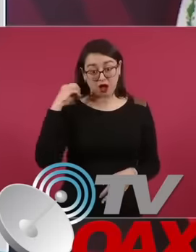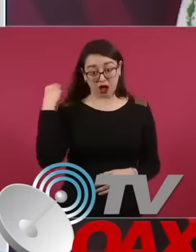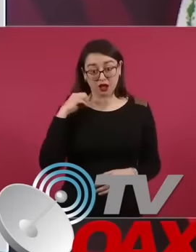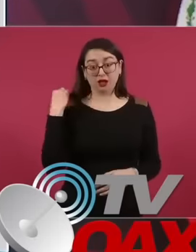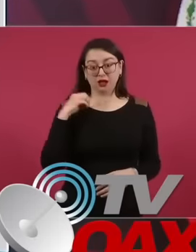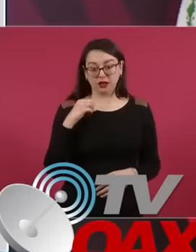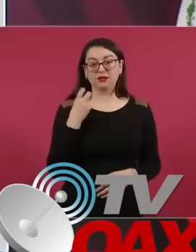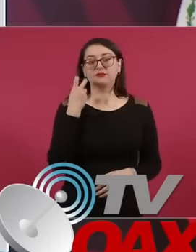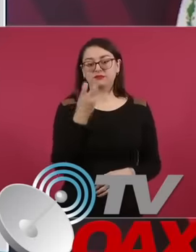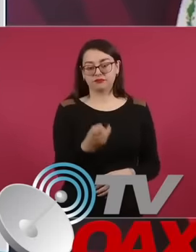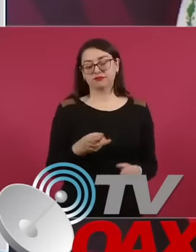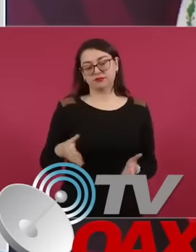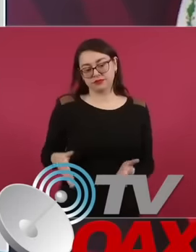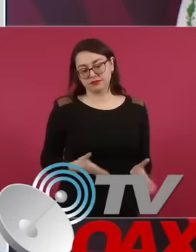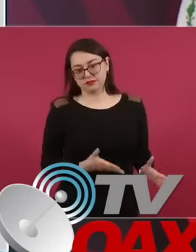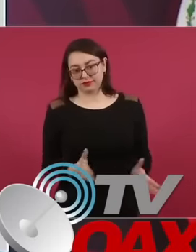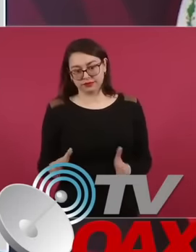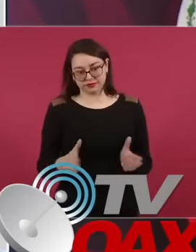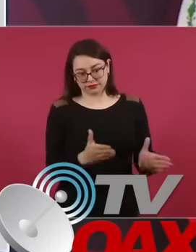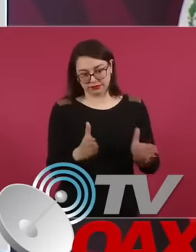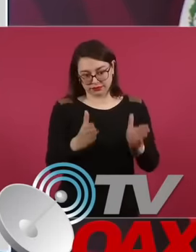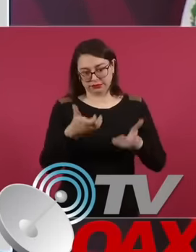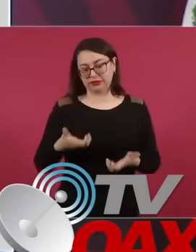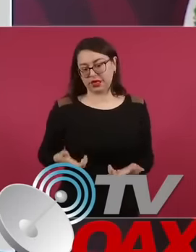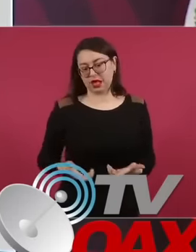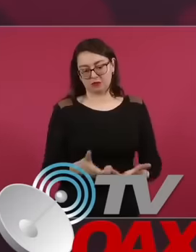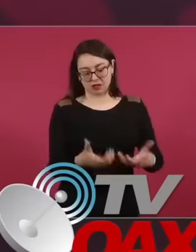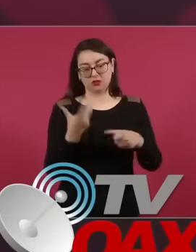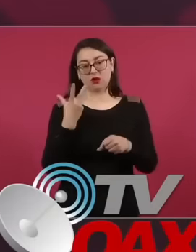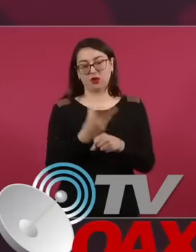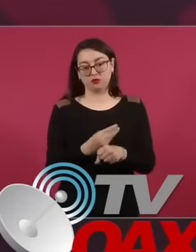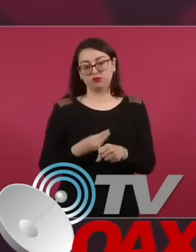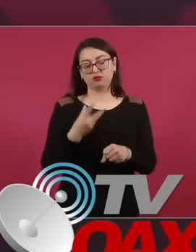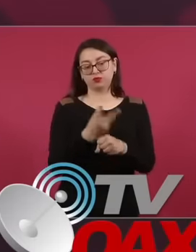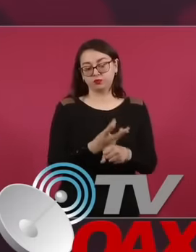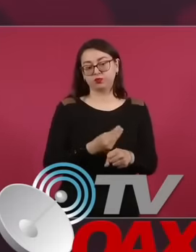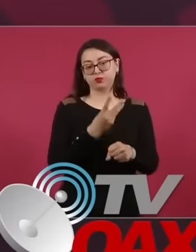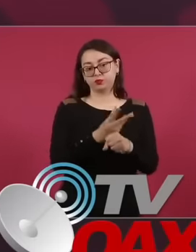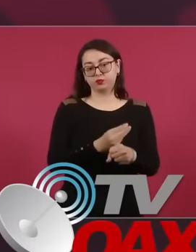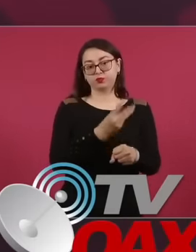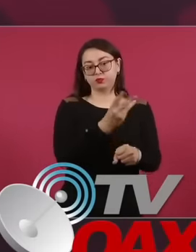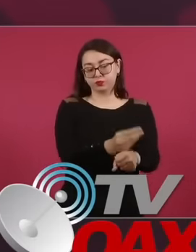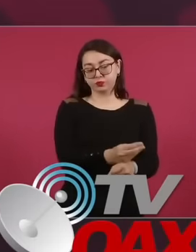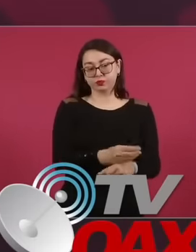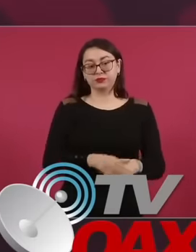Entonces, se está haciendo ese camino